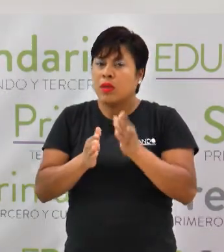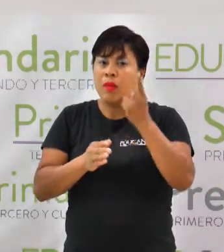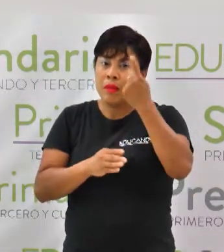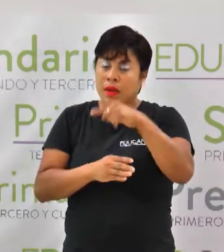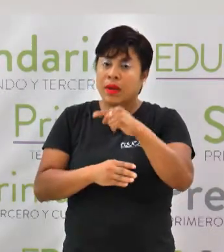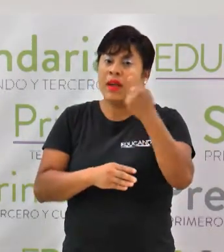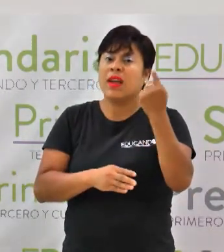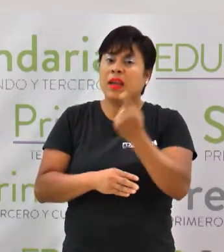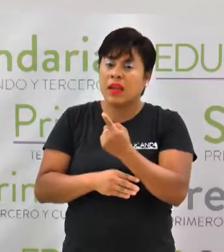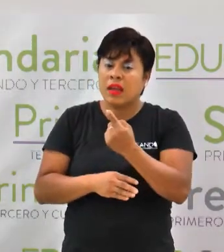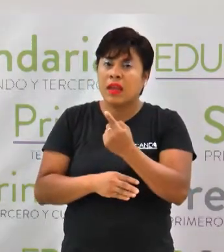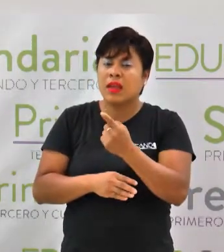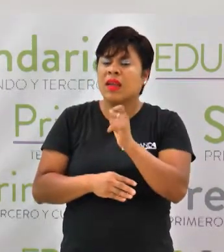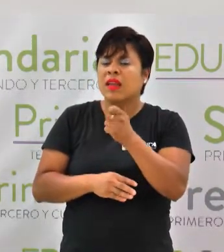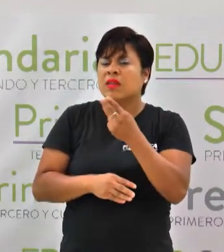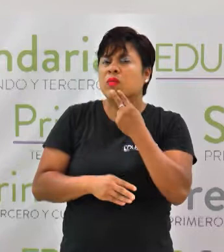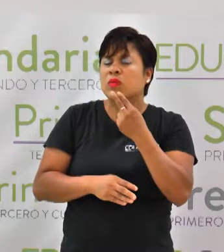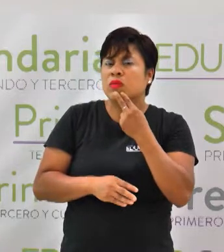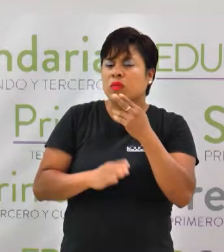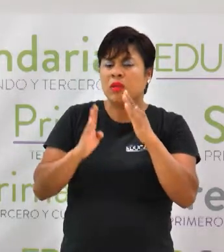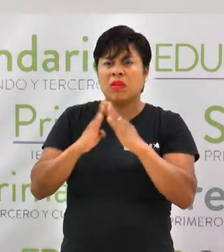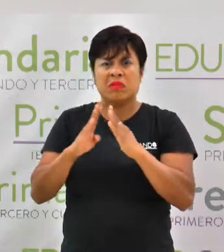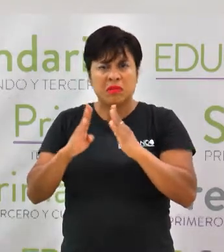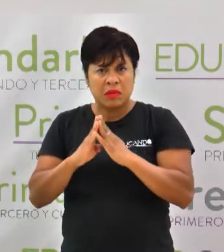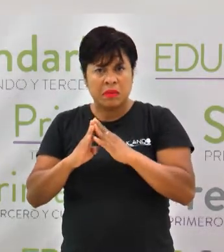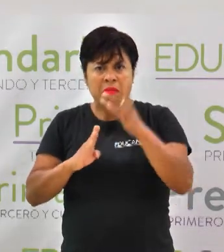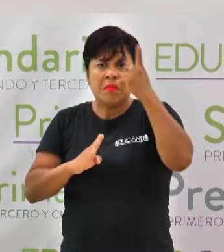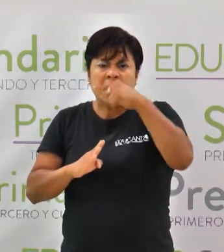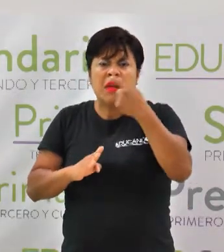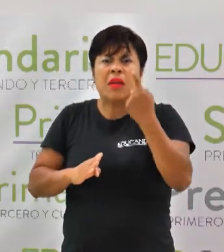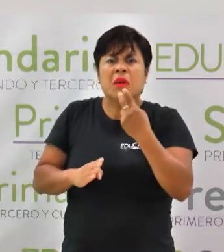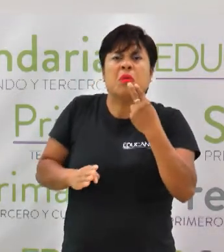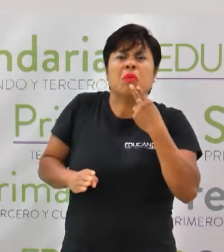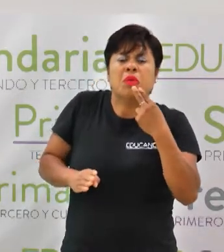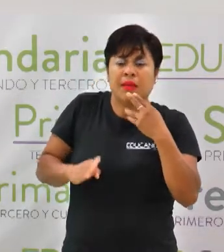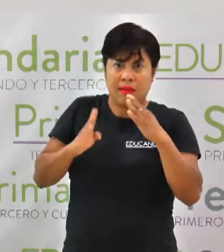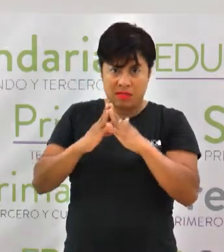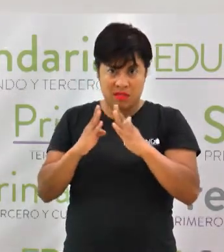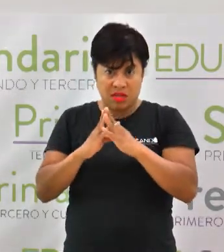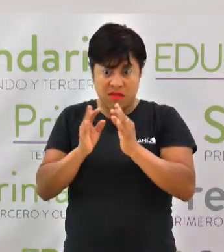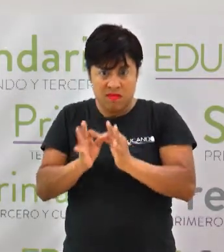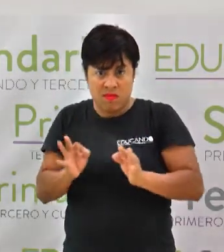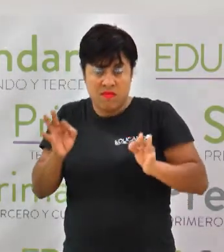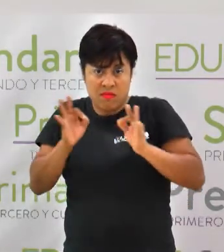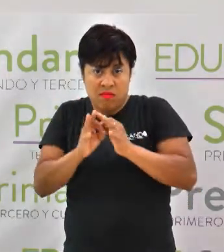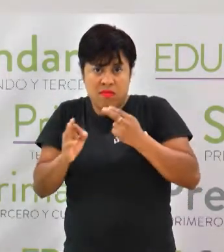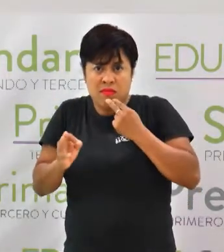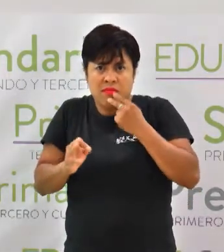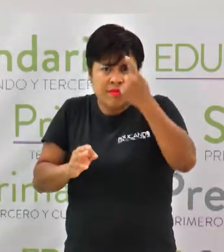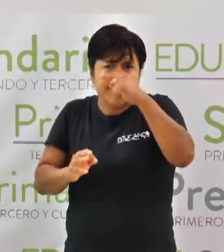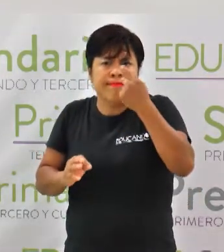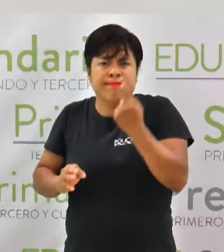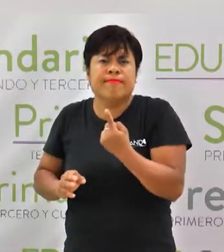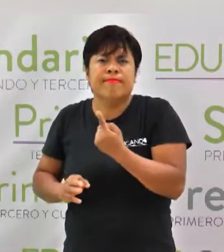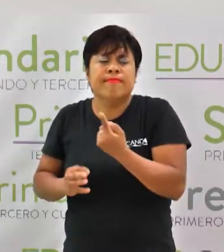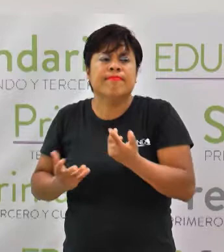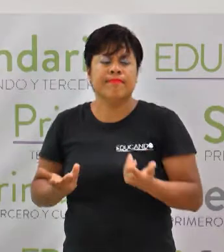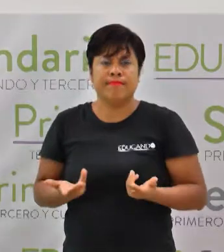qué nos es útil una casa? ¿Ustedes para qué creen que les es útil una casa?